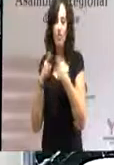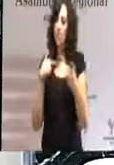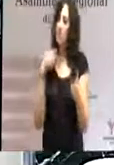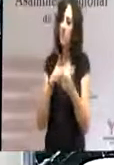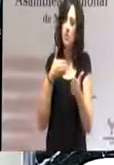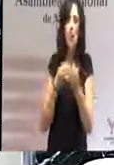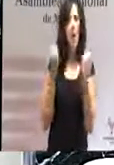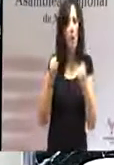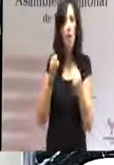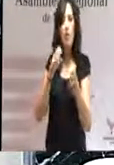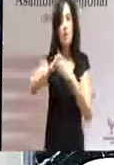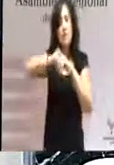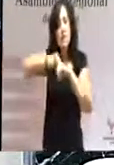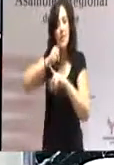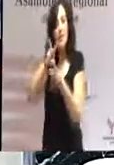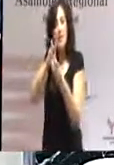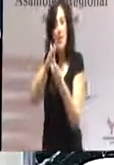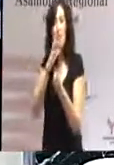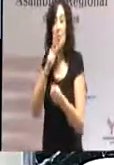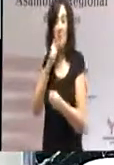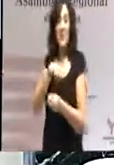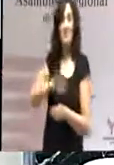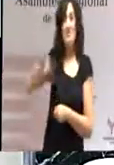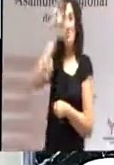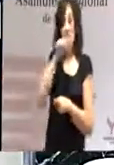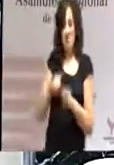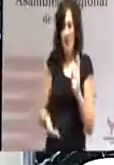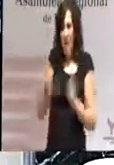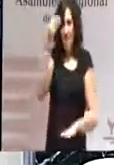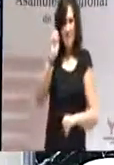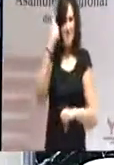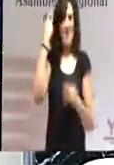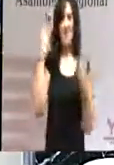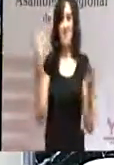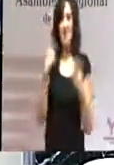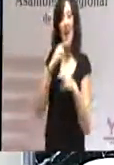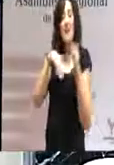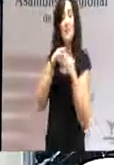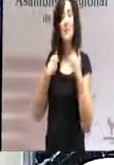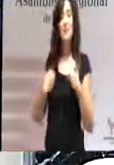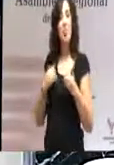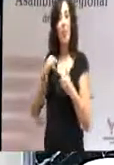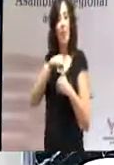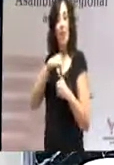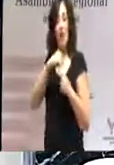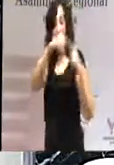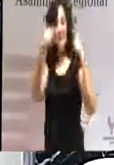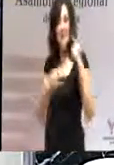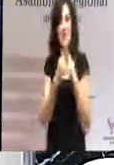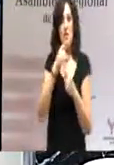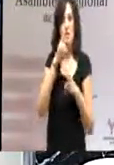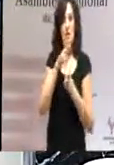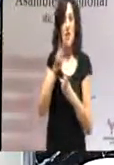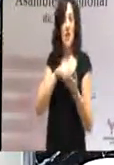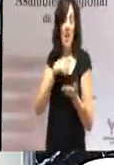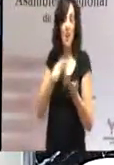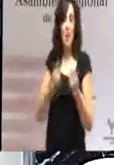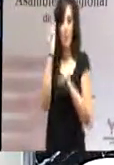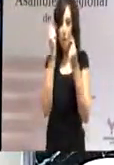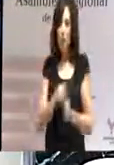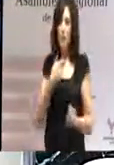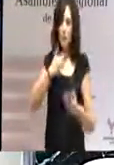fiscal, sigue siendo de las más altas de España. Lo hacen a pesar de que la losa de la deuda regional cada vez pesa más en los presupuestos